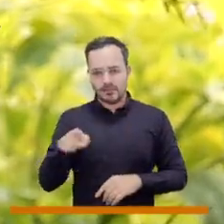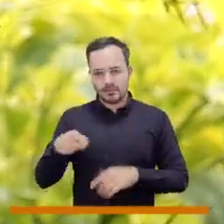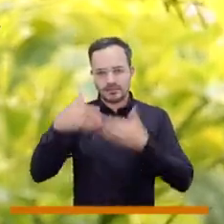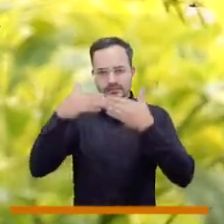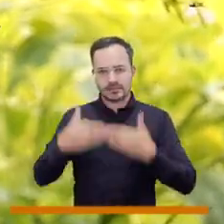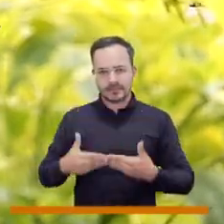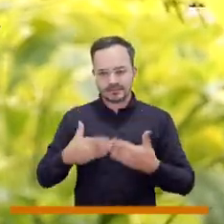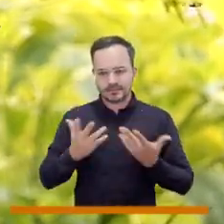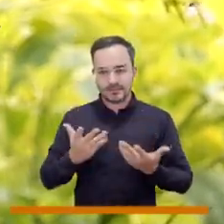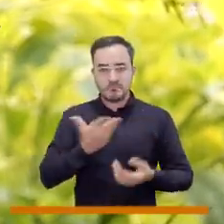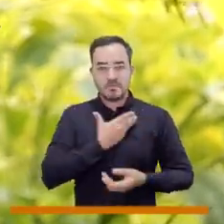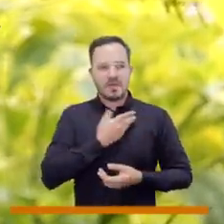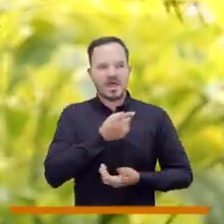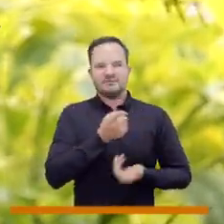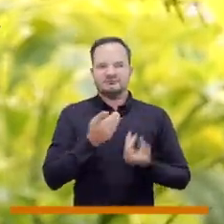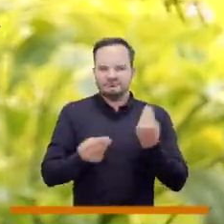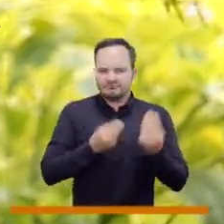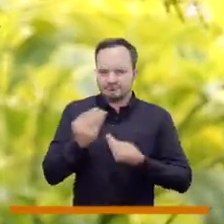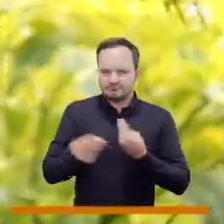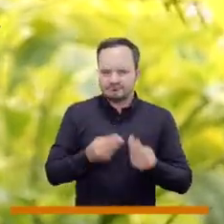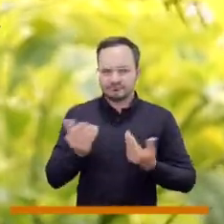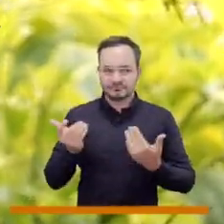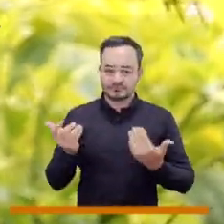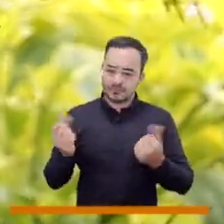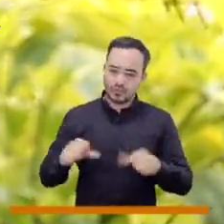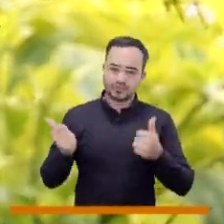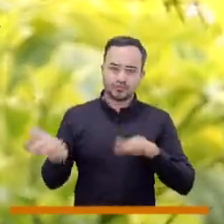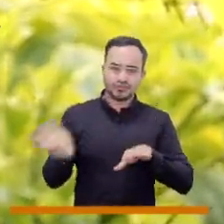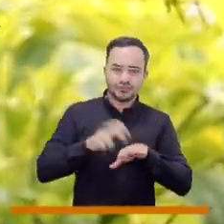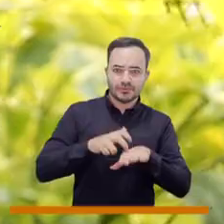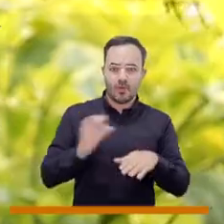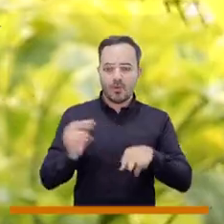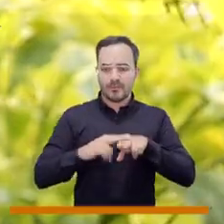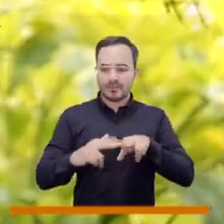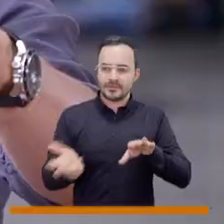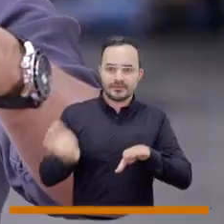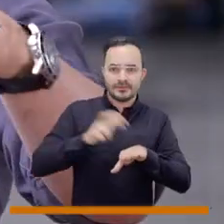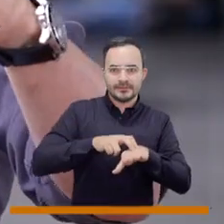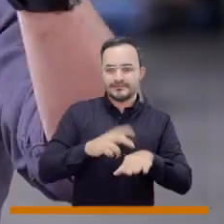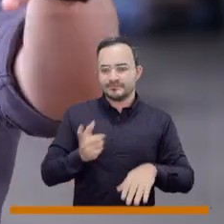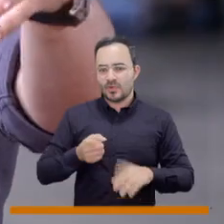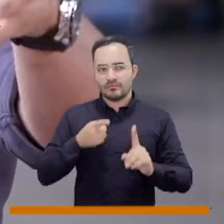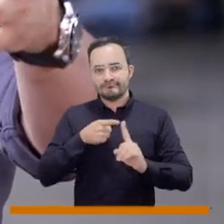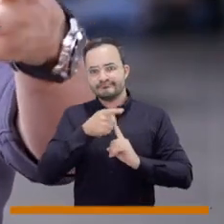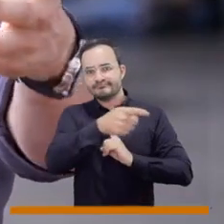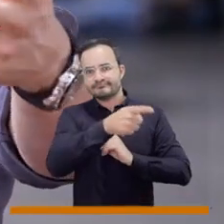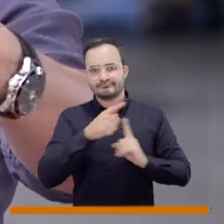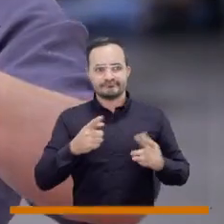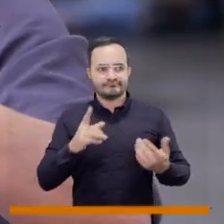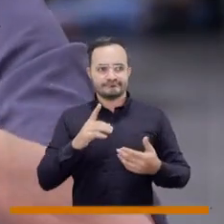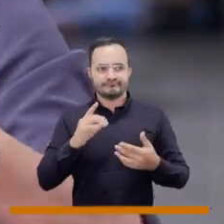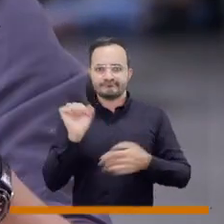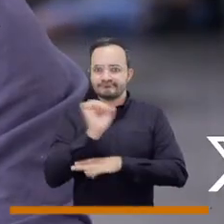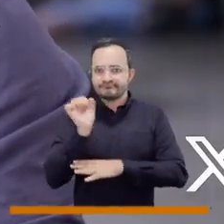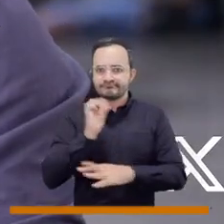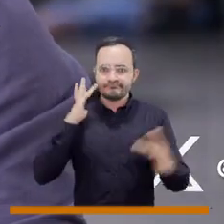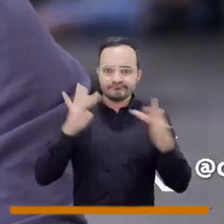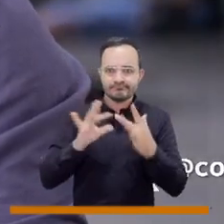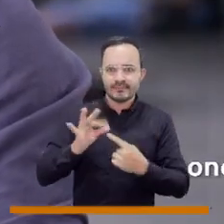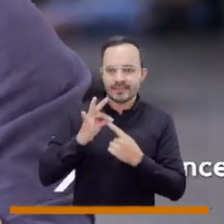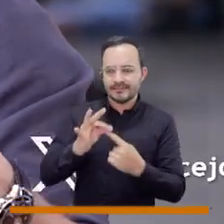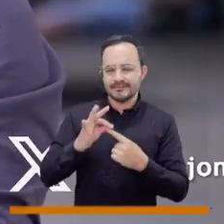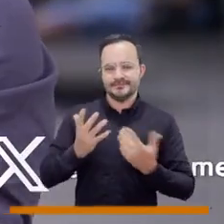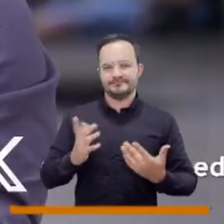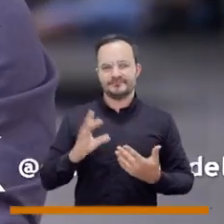en condición de discapacidad y ellos no pueden llevar a su hijo en un bus o en el metro, tienen que llevarlo en un carro